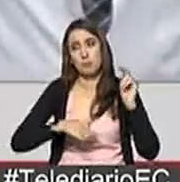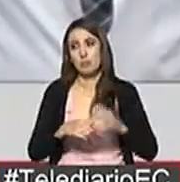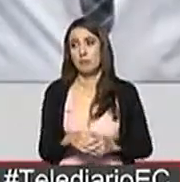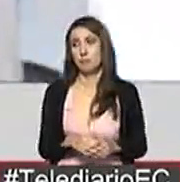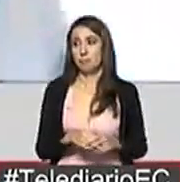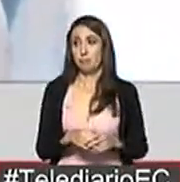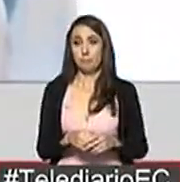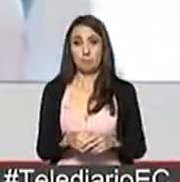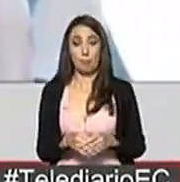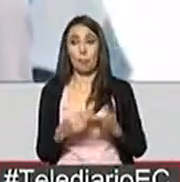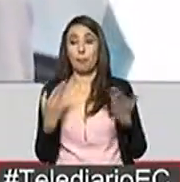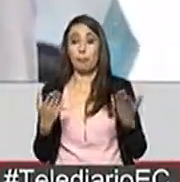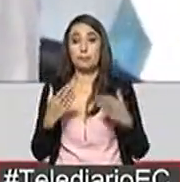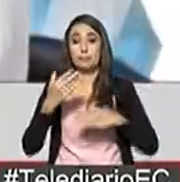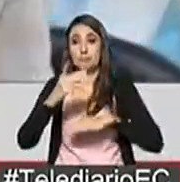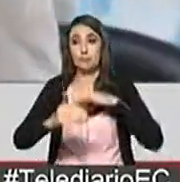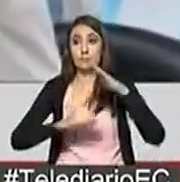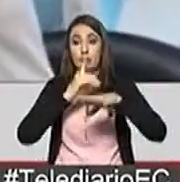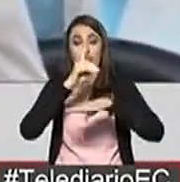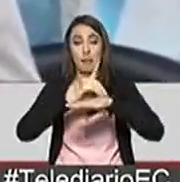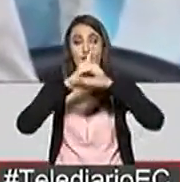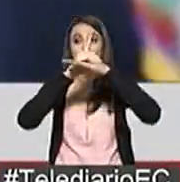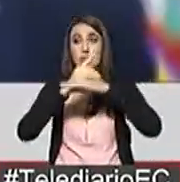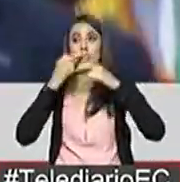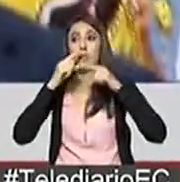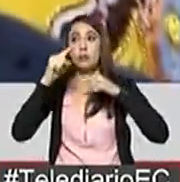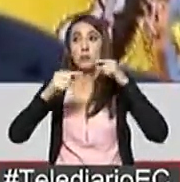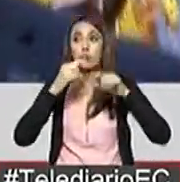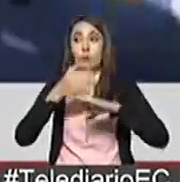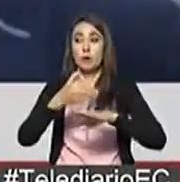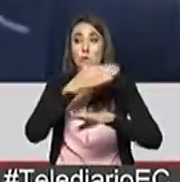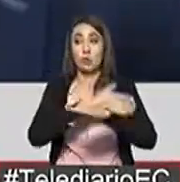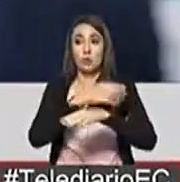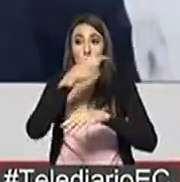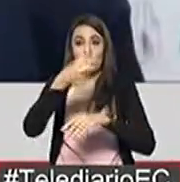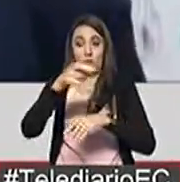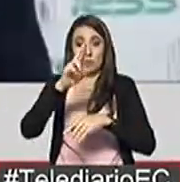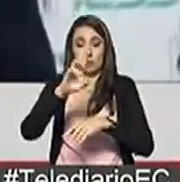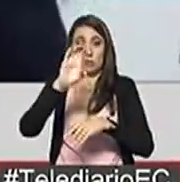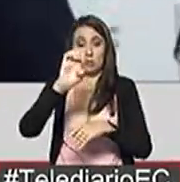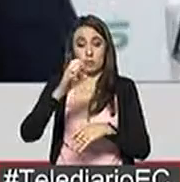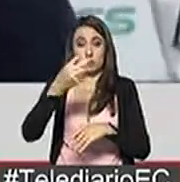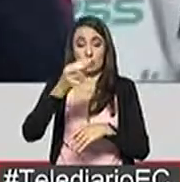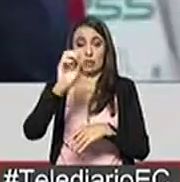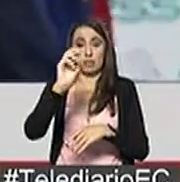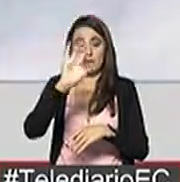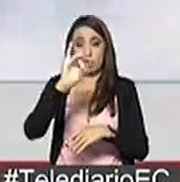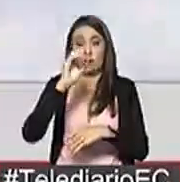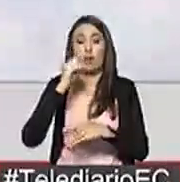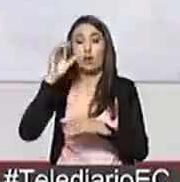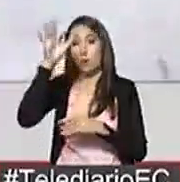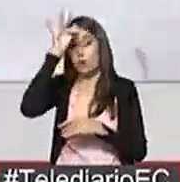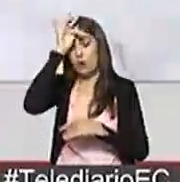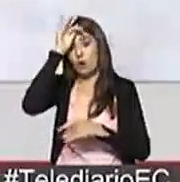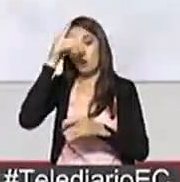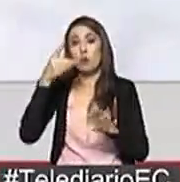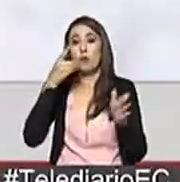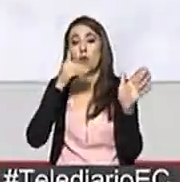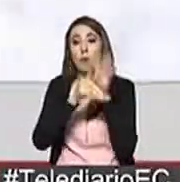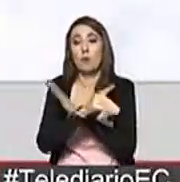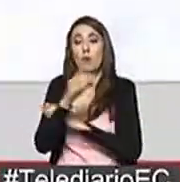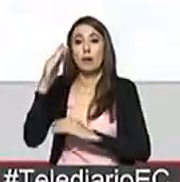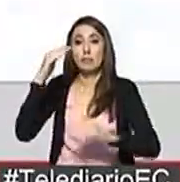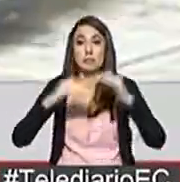acción tomada por el director del IES también se da tras la agresión que sufrió Gregorio Mateo, director técnico del hospital, luego que denunciara